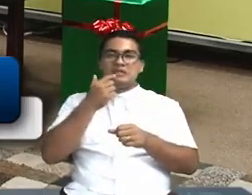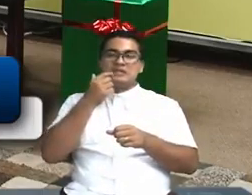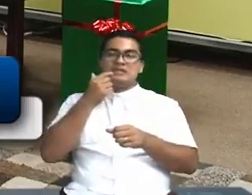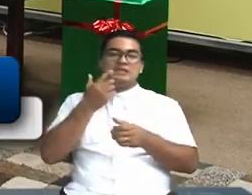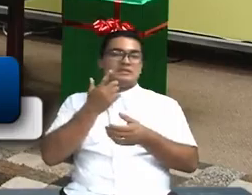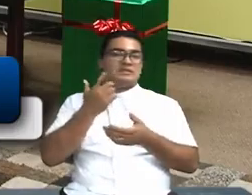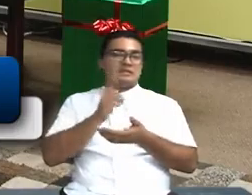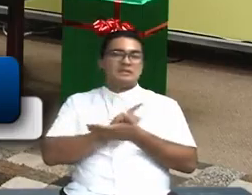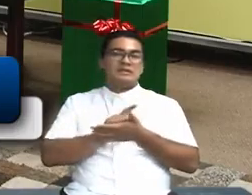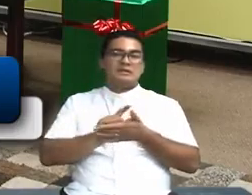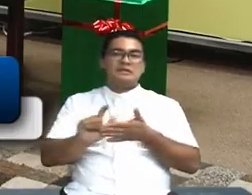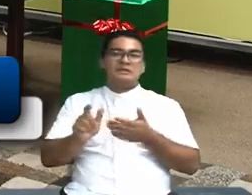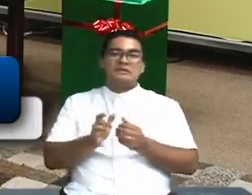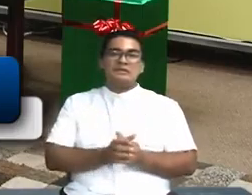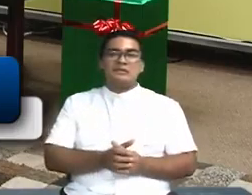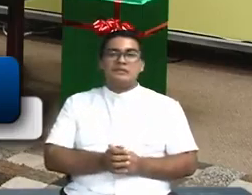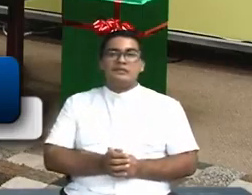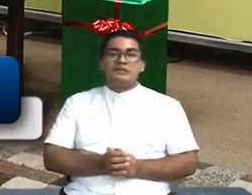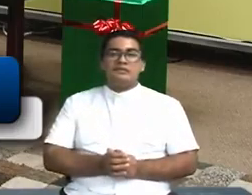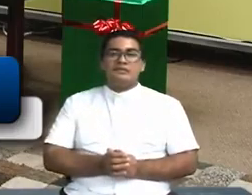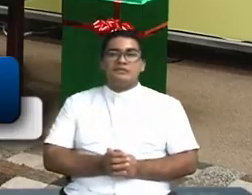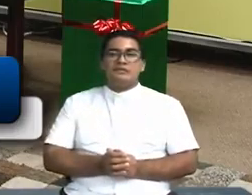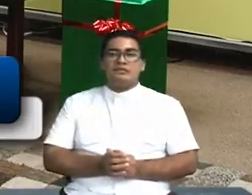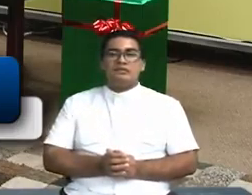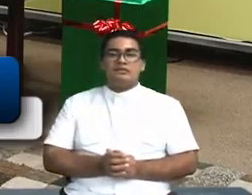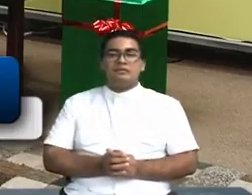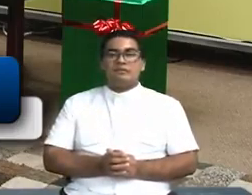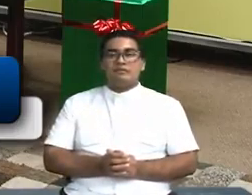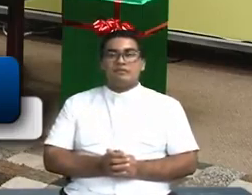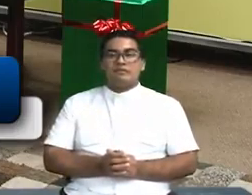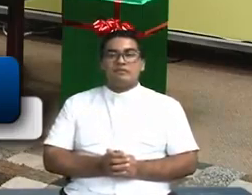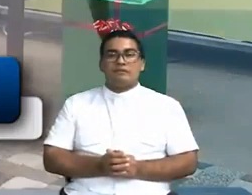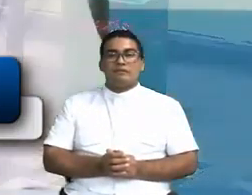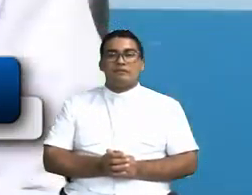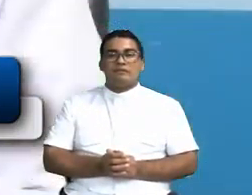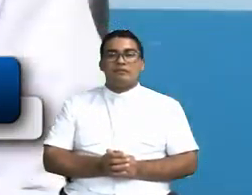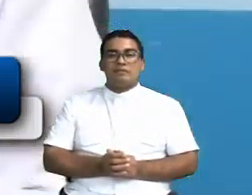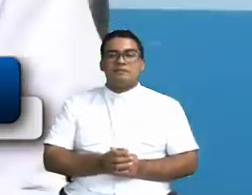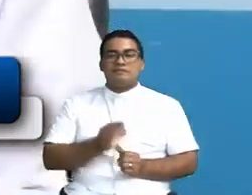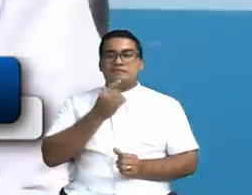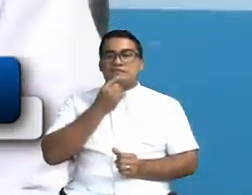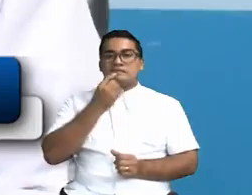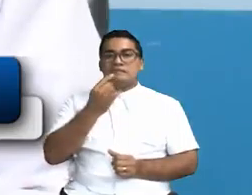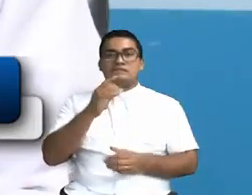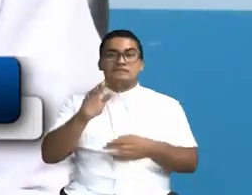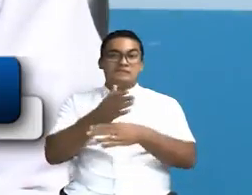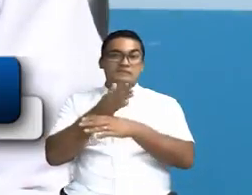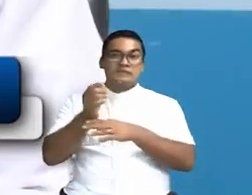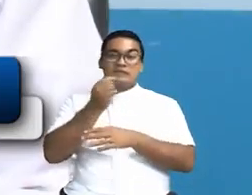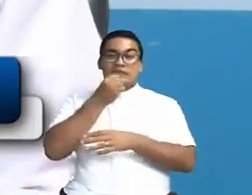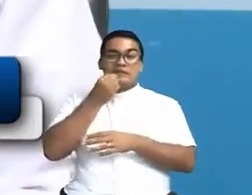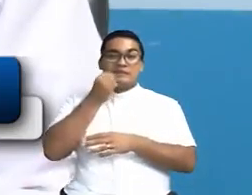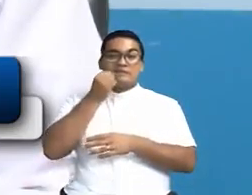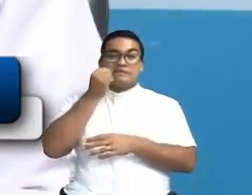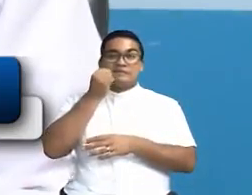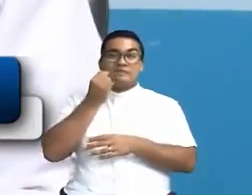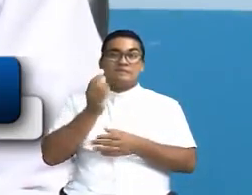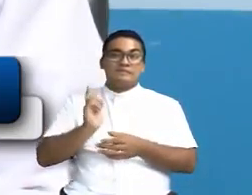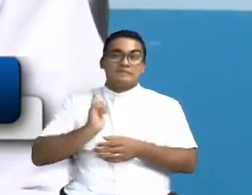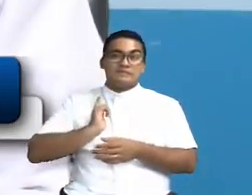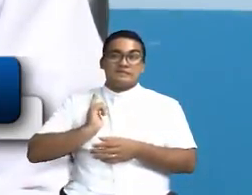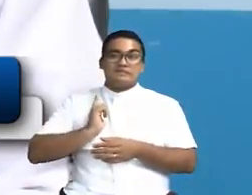pues, que son como son las ampollas? Sí, bueno, como te dije al inicio, cada ampolla, cada lesión bucal